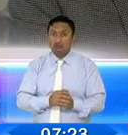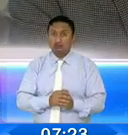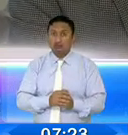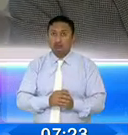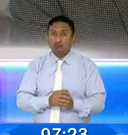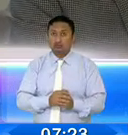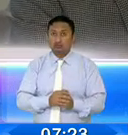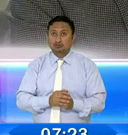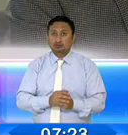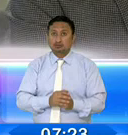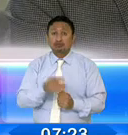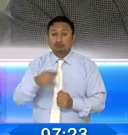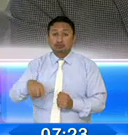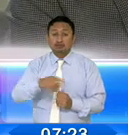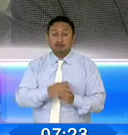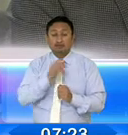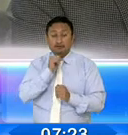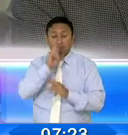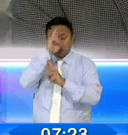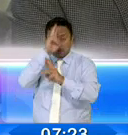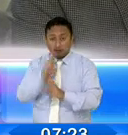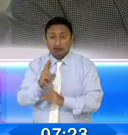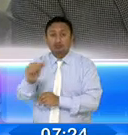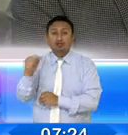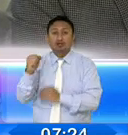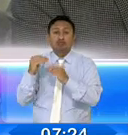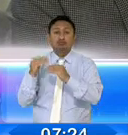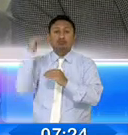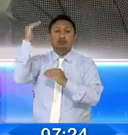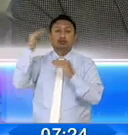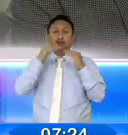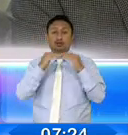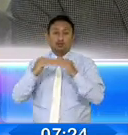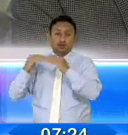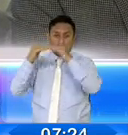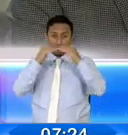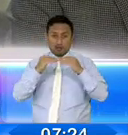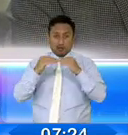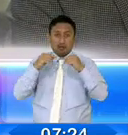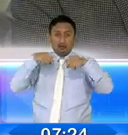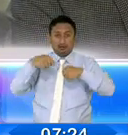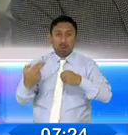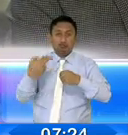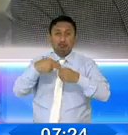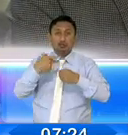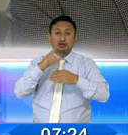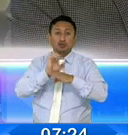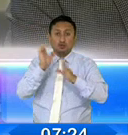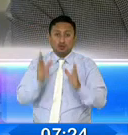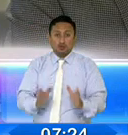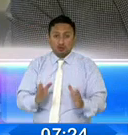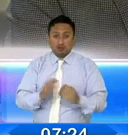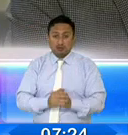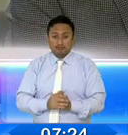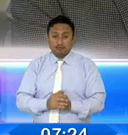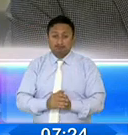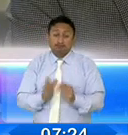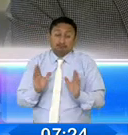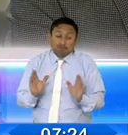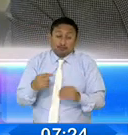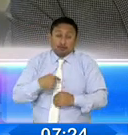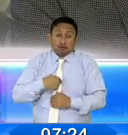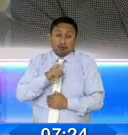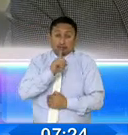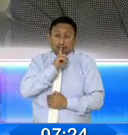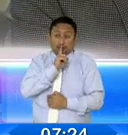hay una violación a un derecho supremo que es la democracia y la participación de los ecuatorianos. Seríamos cómplices de lo que está